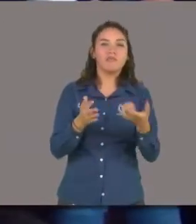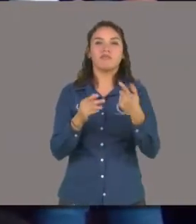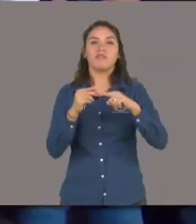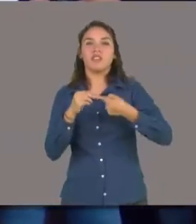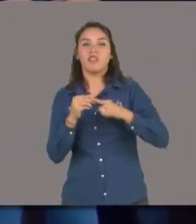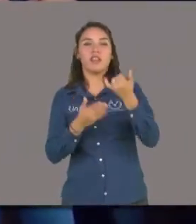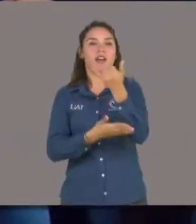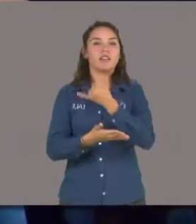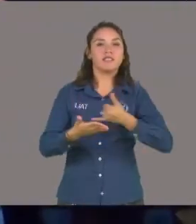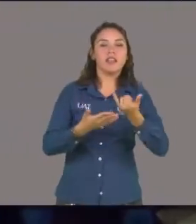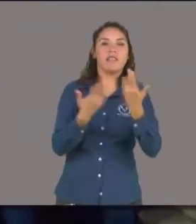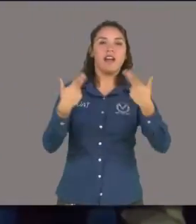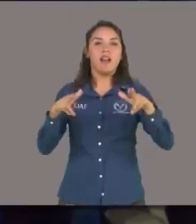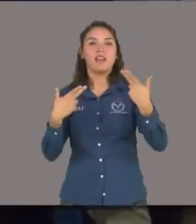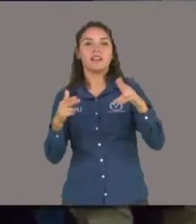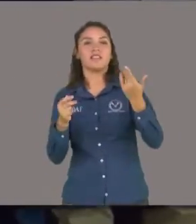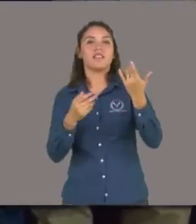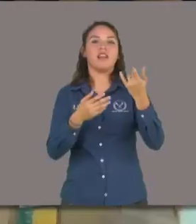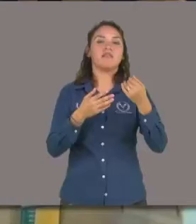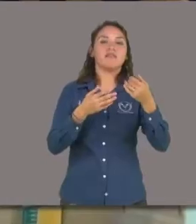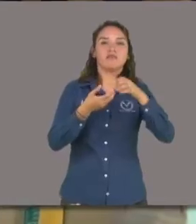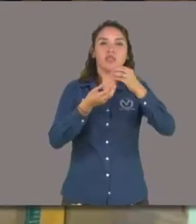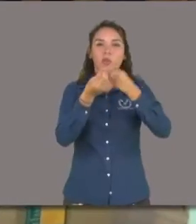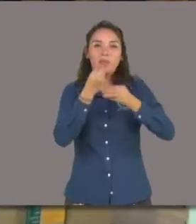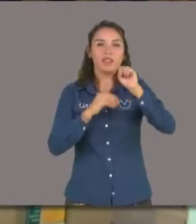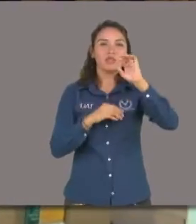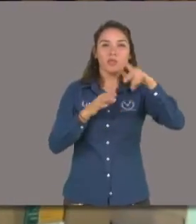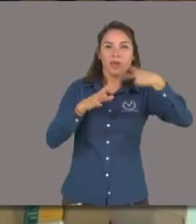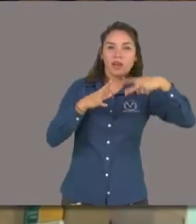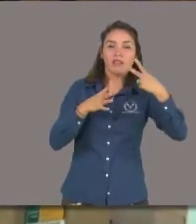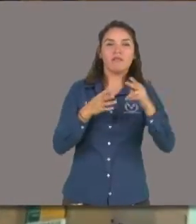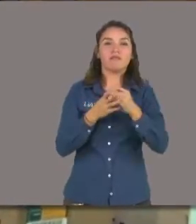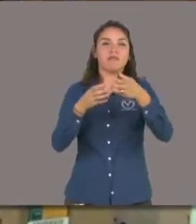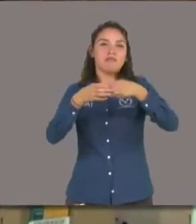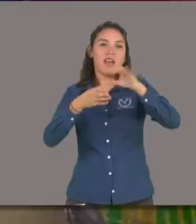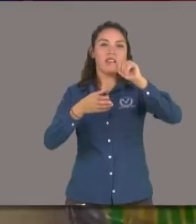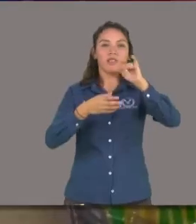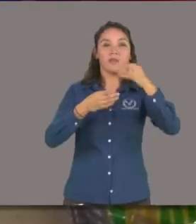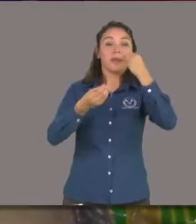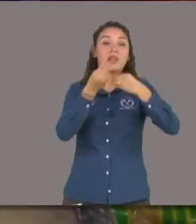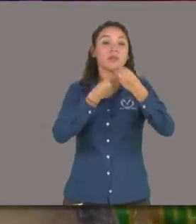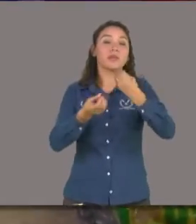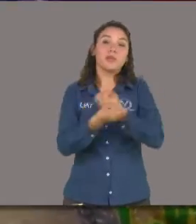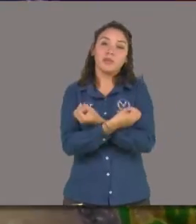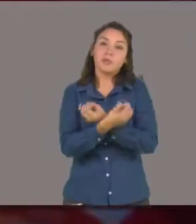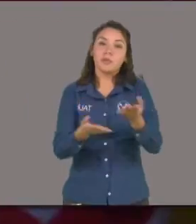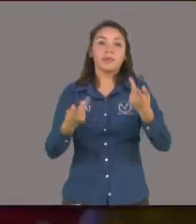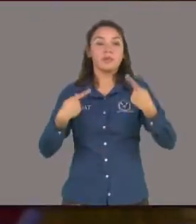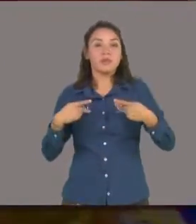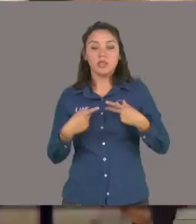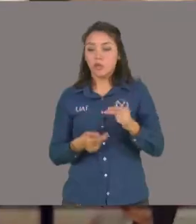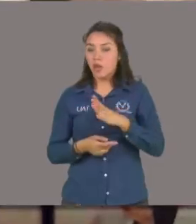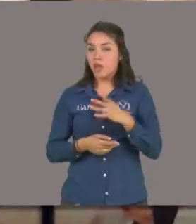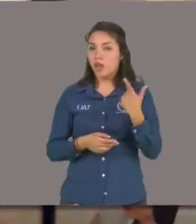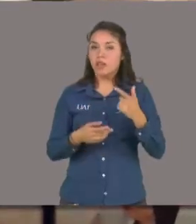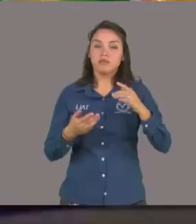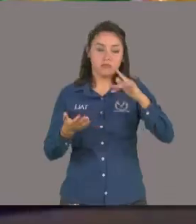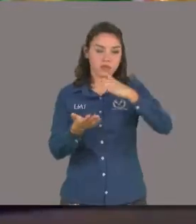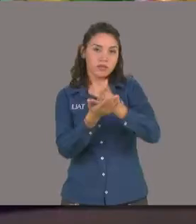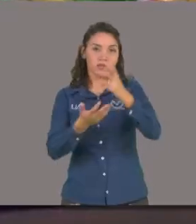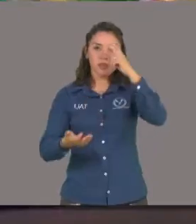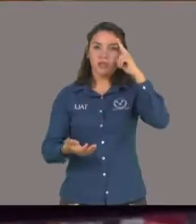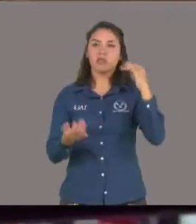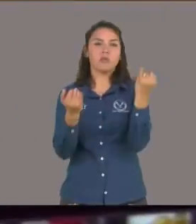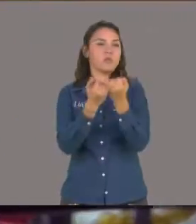dependencias que conforman esta casa de estudios. Se trata de una recaudación de alimentos no perecederos como arroz, frijol, aceite, harina,